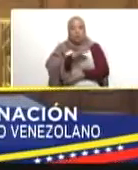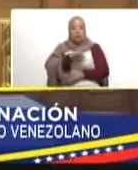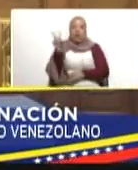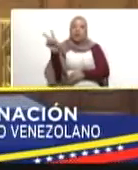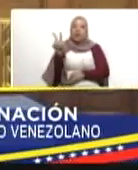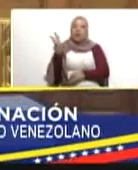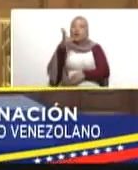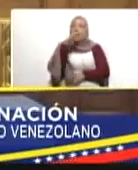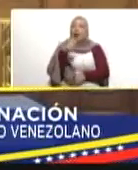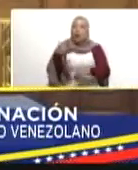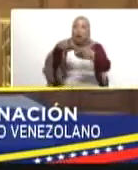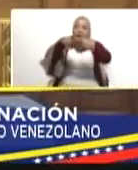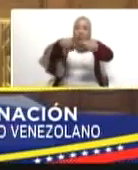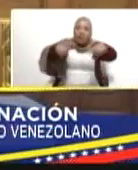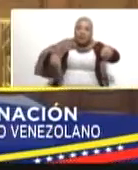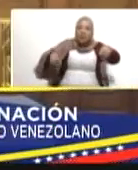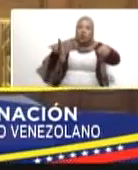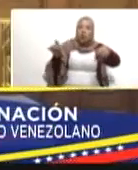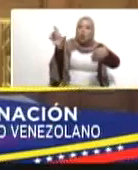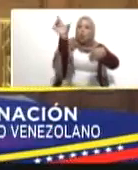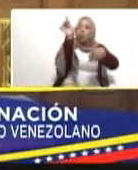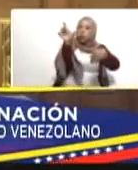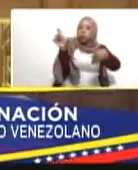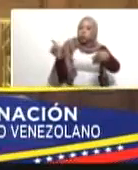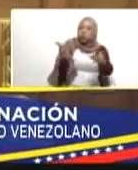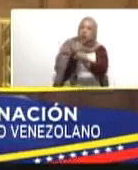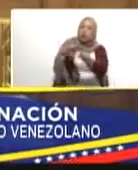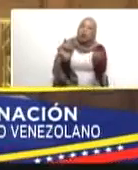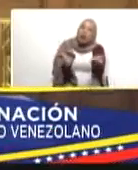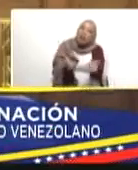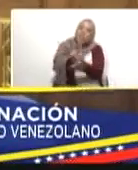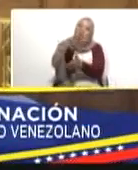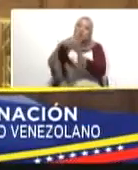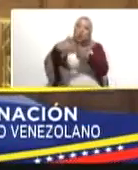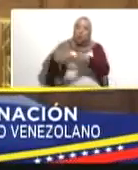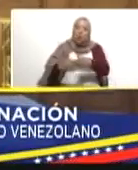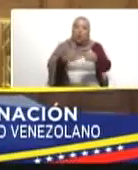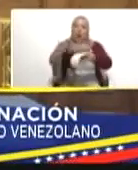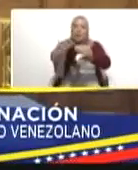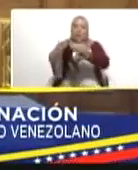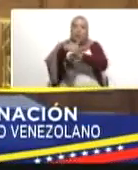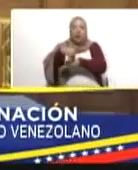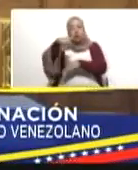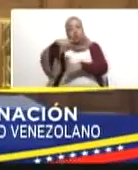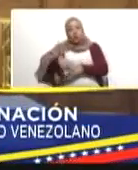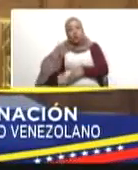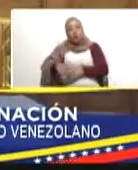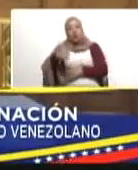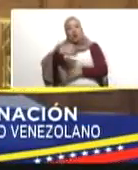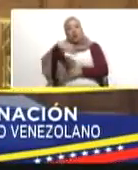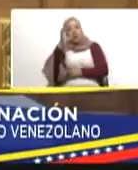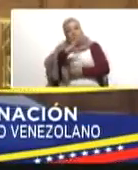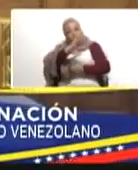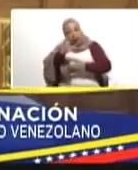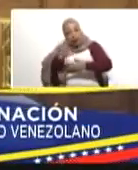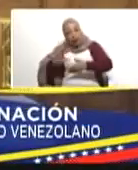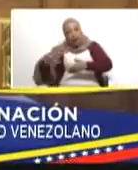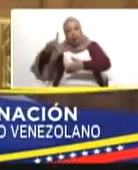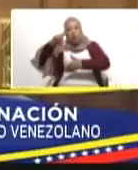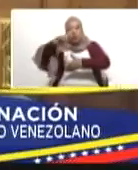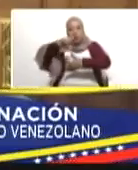delimitar se cumplió la misión y expulsamos el barco de guerra británica de el mar Caribe del mar